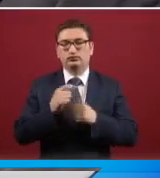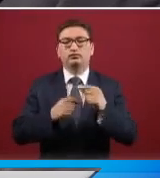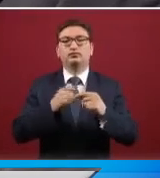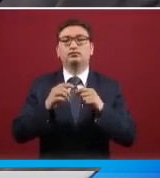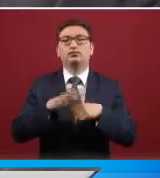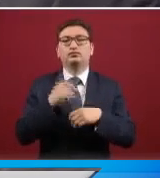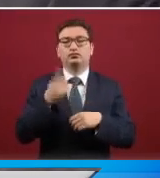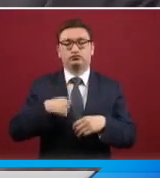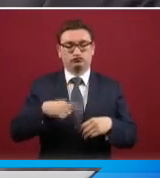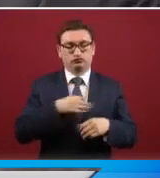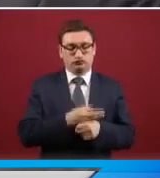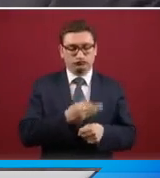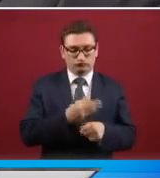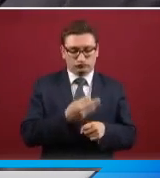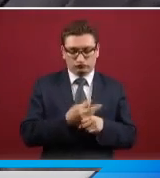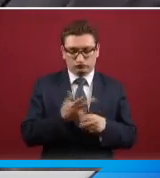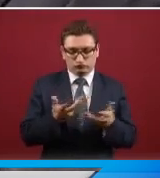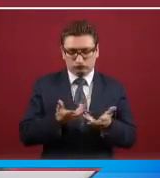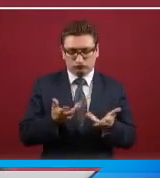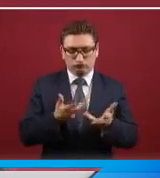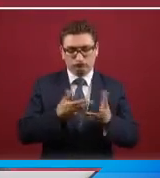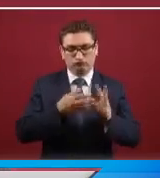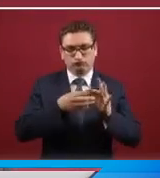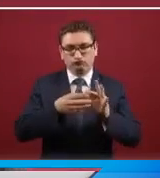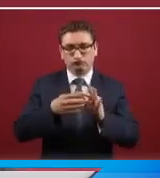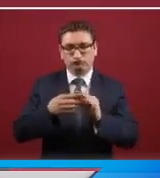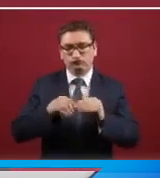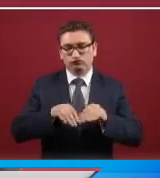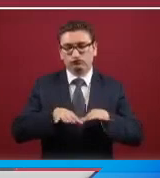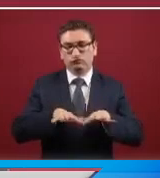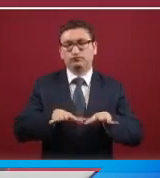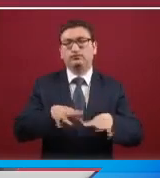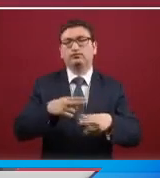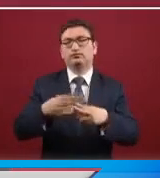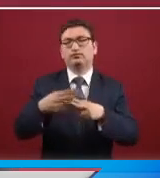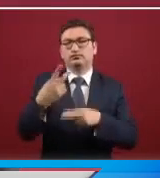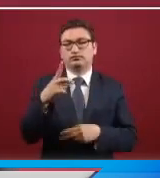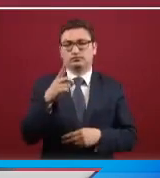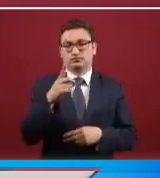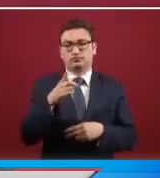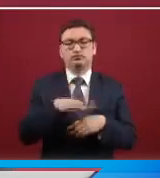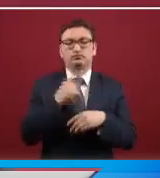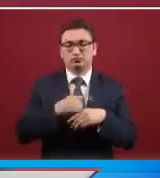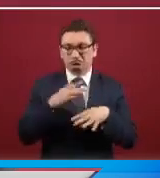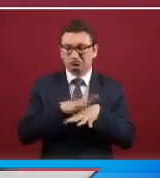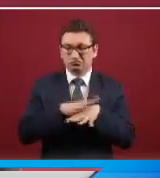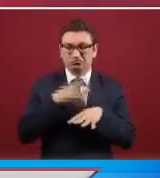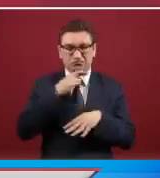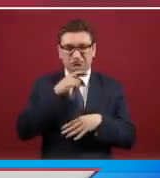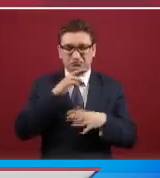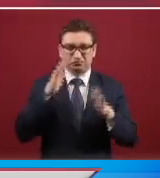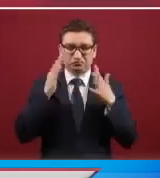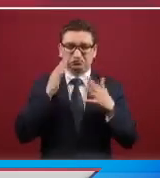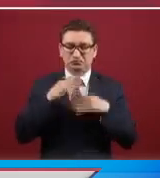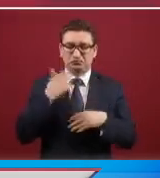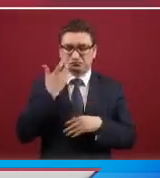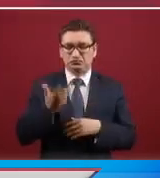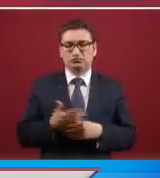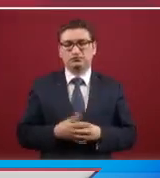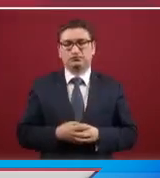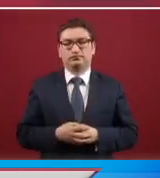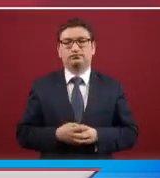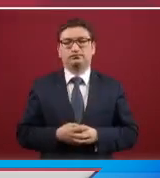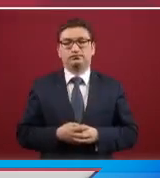más significativo de esta transformación es que se desarrolla de manera pacífica. Las manifestaciones realizadas por la Policía Federal demuestran que no